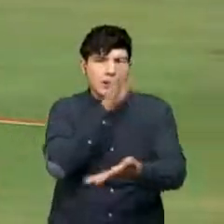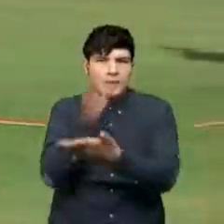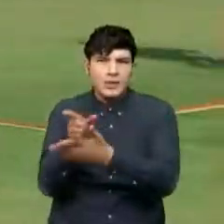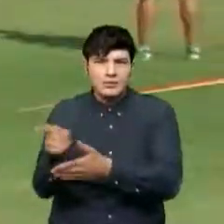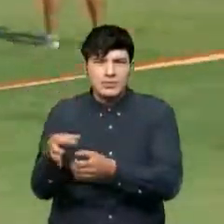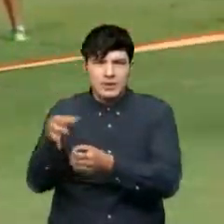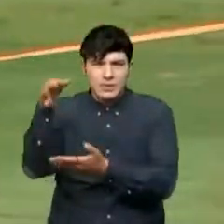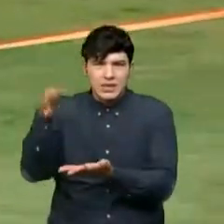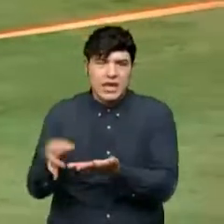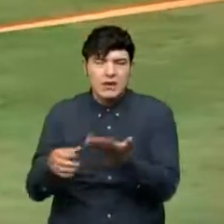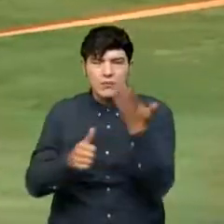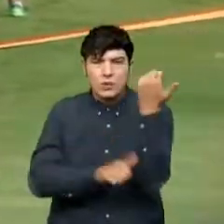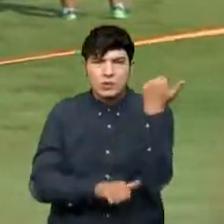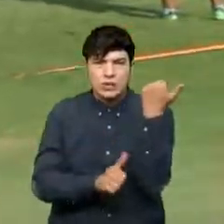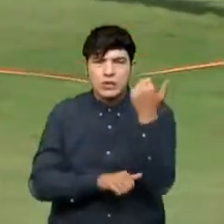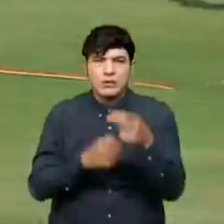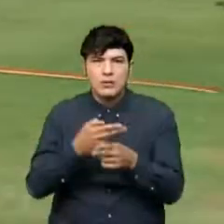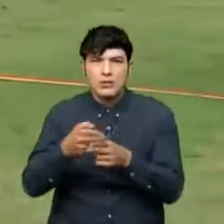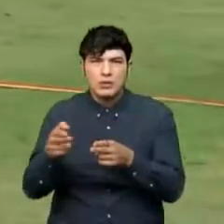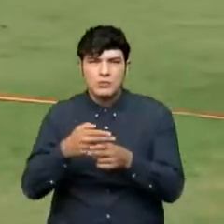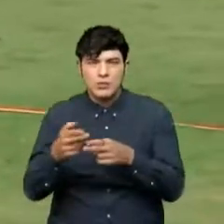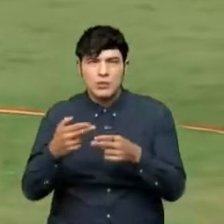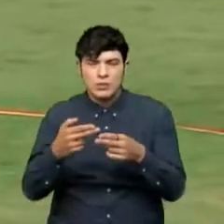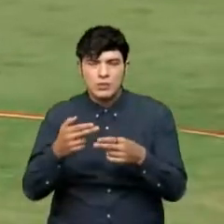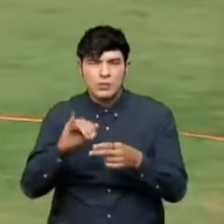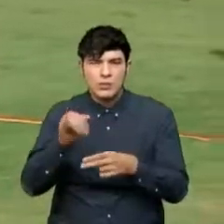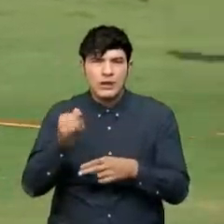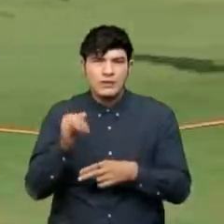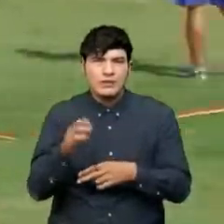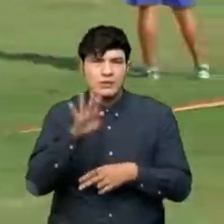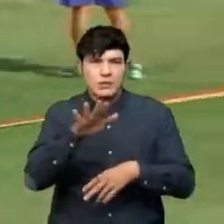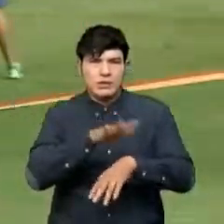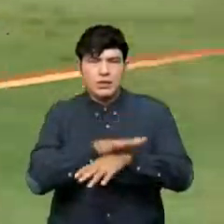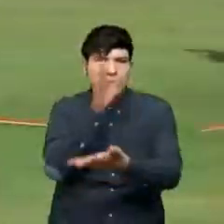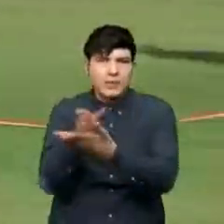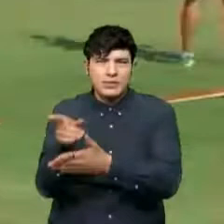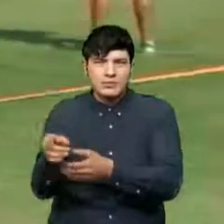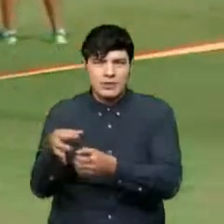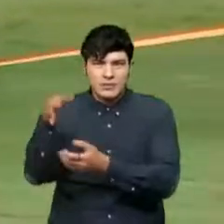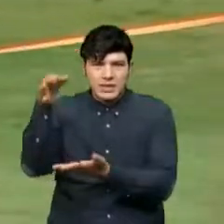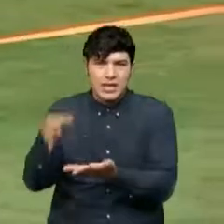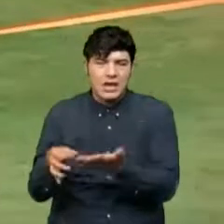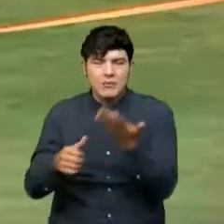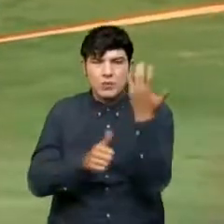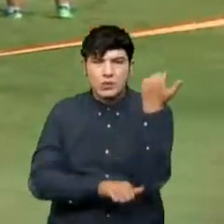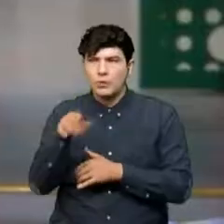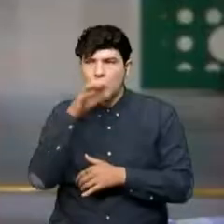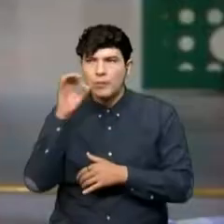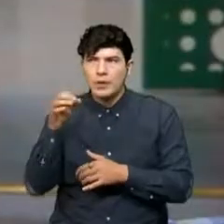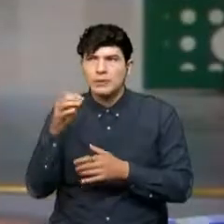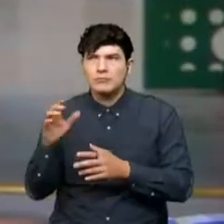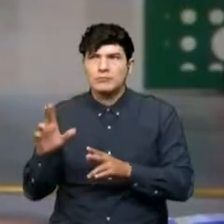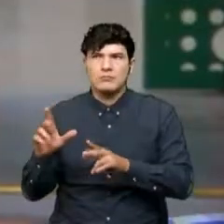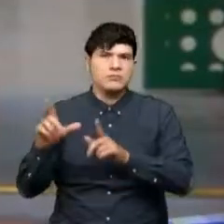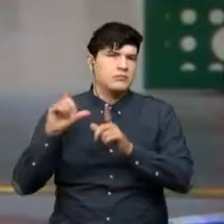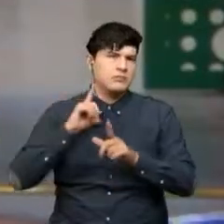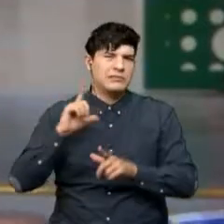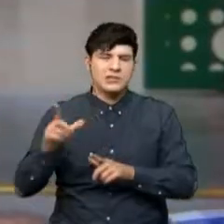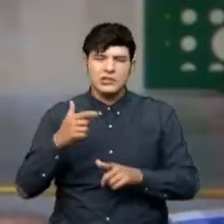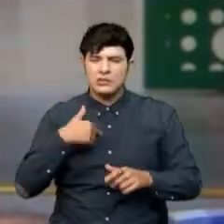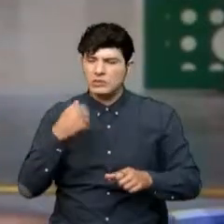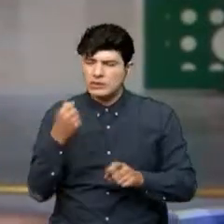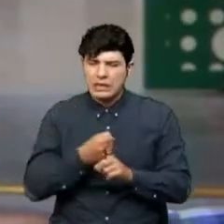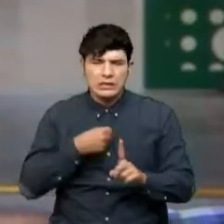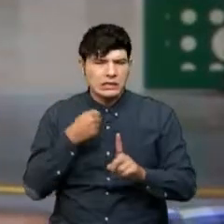así jugó la segunda parte del partido ante santa fe martín gonzález quien tuvo que apelar a la popular garra uruguaya trate de meterle más corazón y